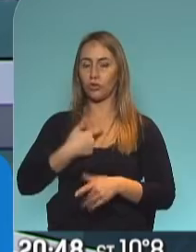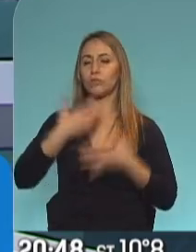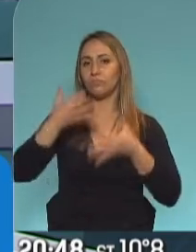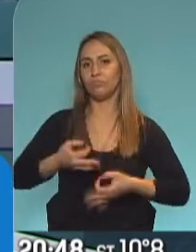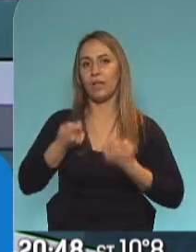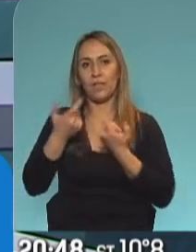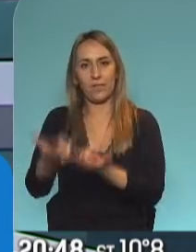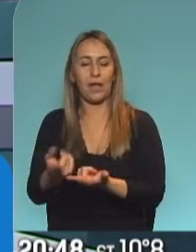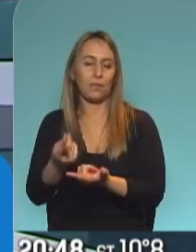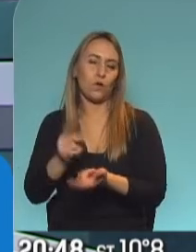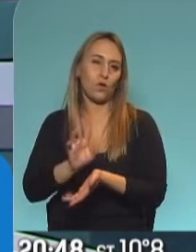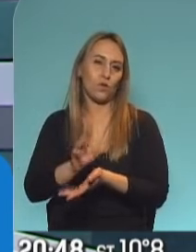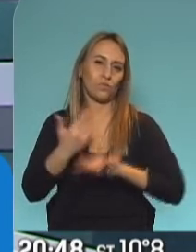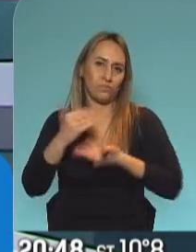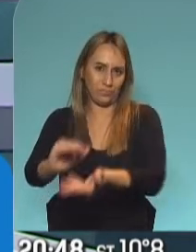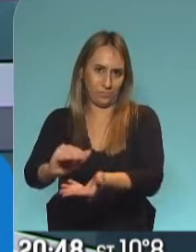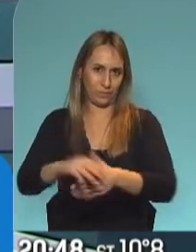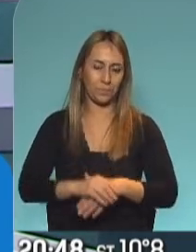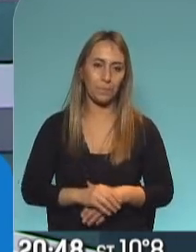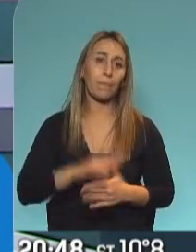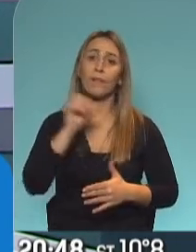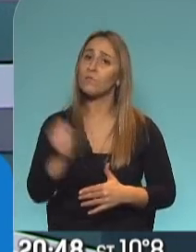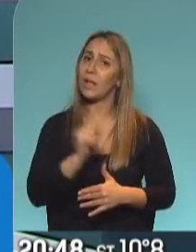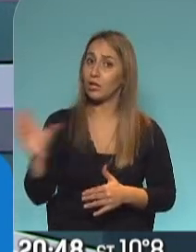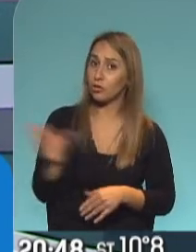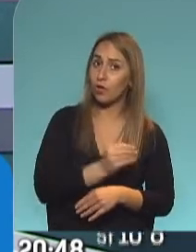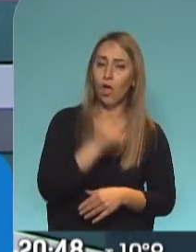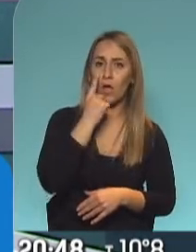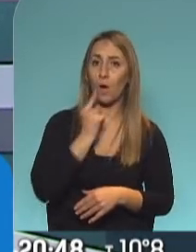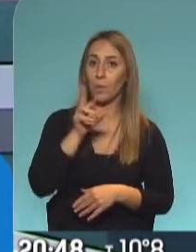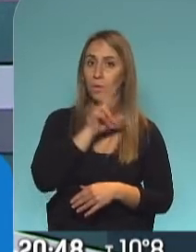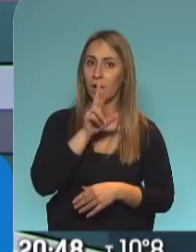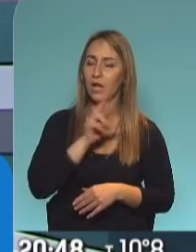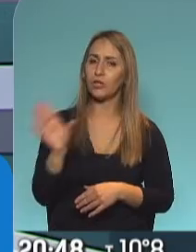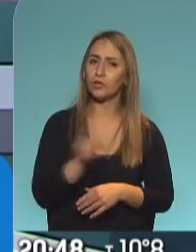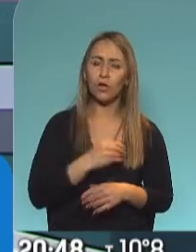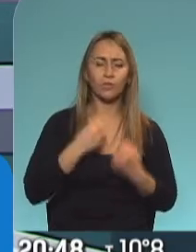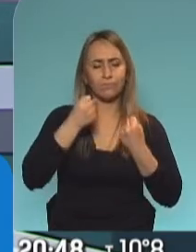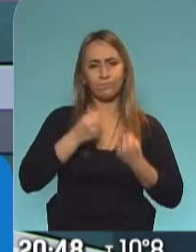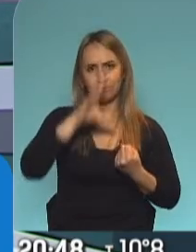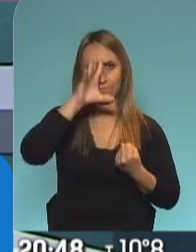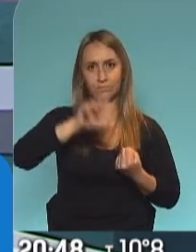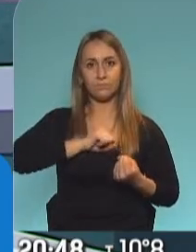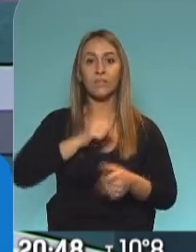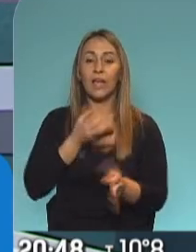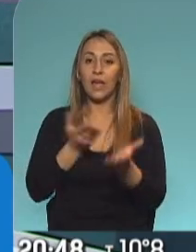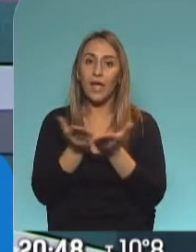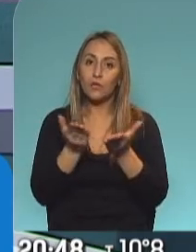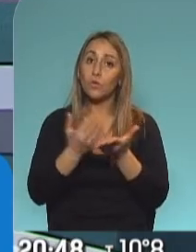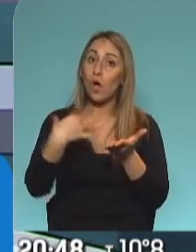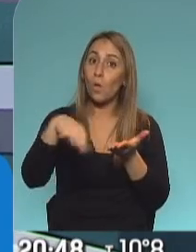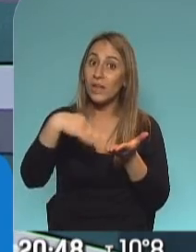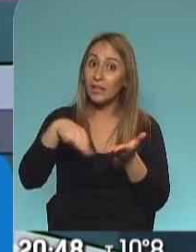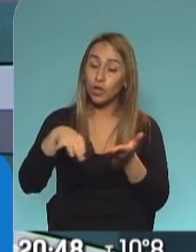la liquidación de la prestación. Es muy importante que todos y todas nos propongamos hacer terminar nuestros estudios obligatorios y,